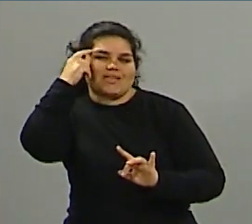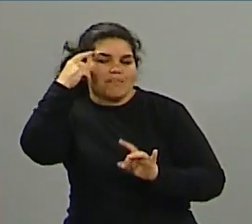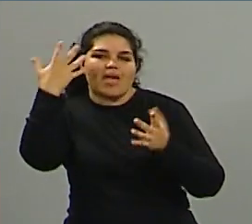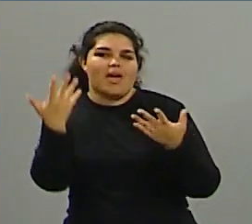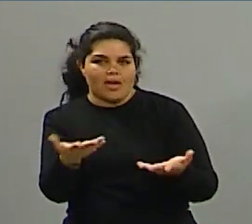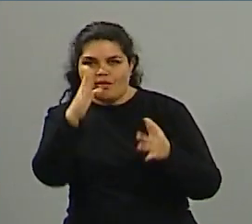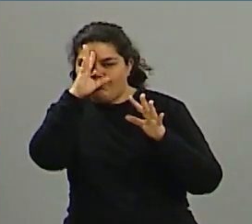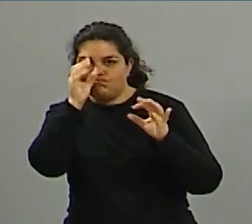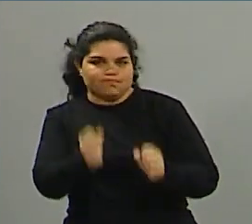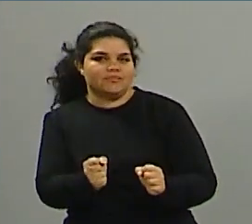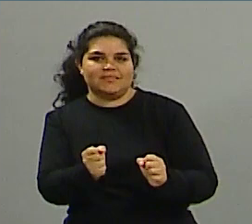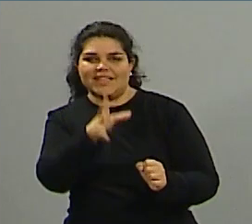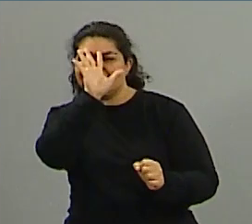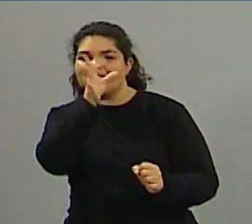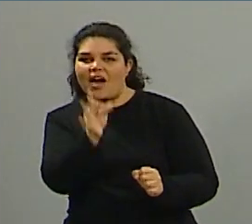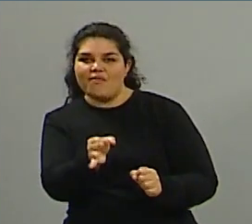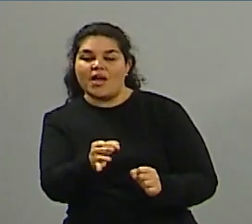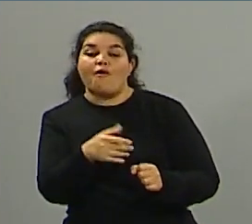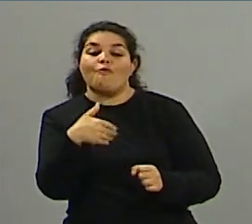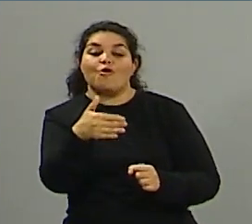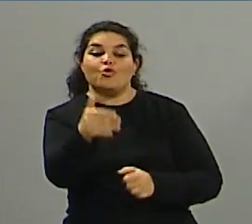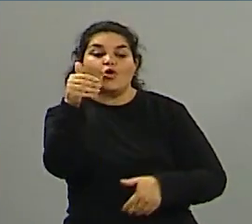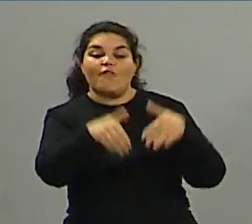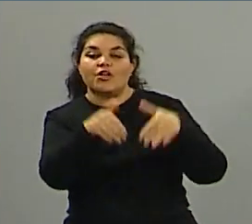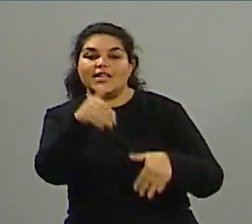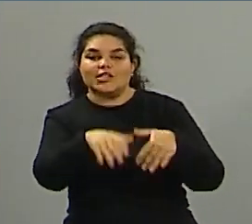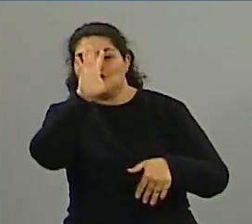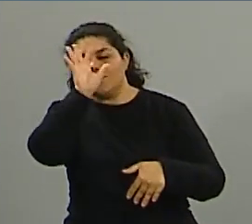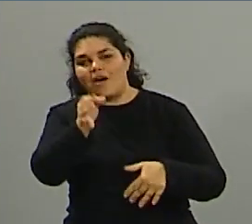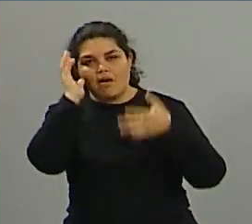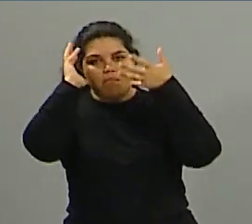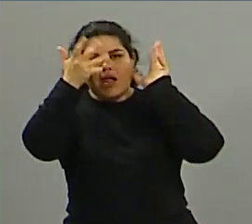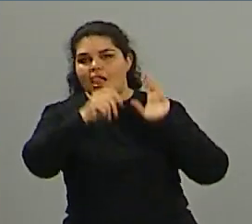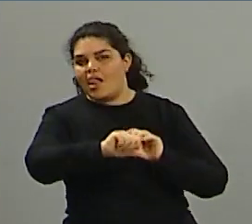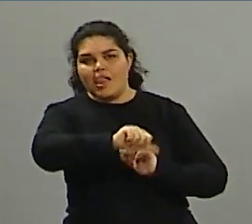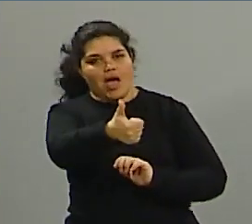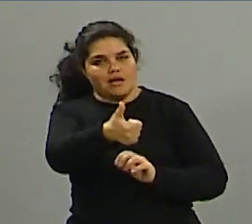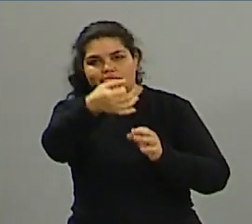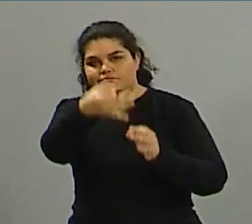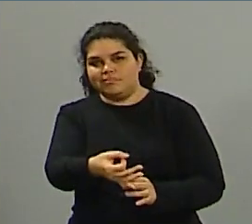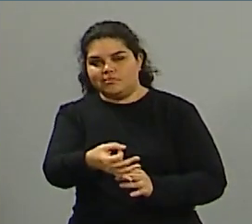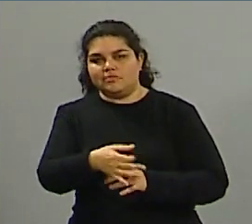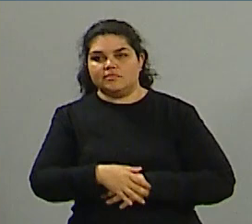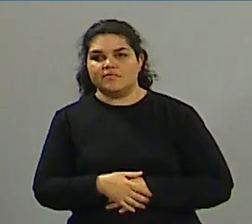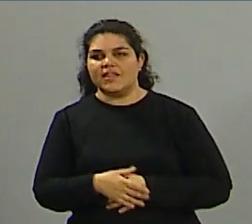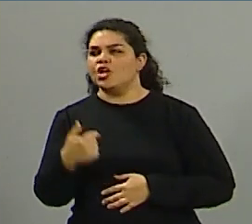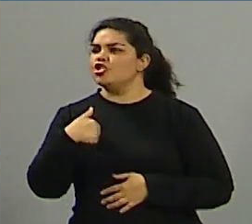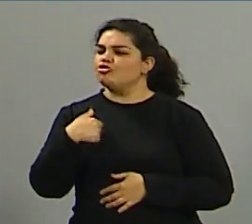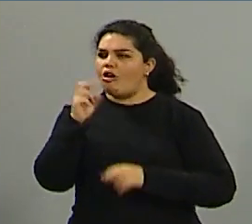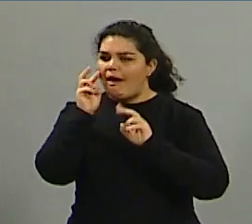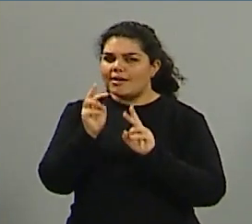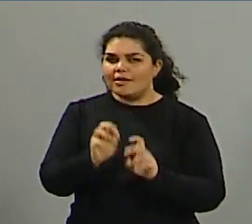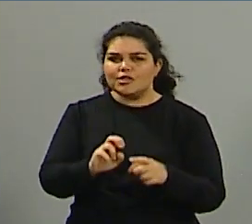vislumbrar en que esto iba a suceder, ¿no? Ujú. Creo que se dieron varias cosas. Yo no soy especialista en hacer ningún análisis